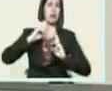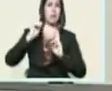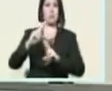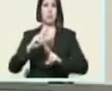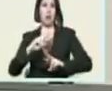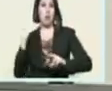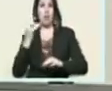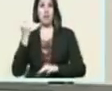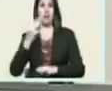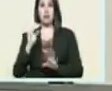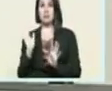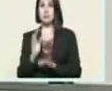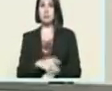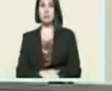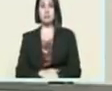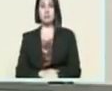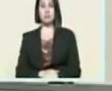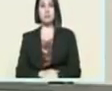la verdad.